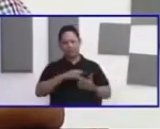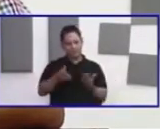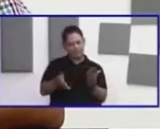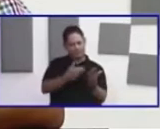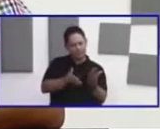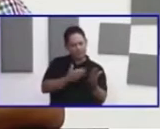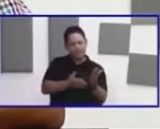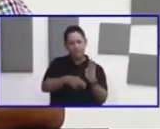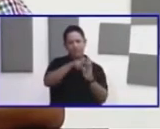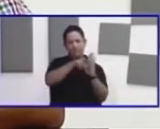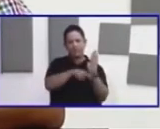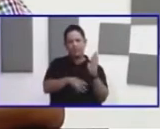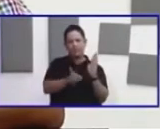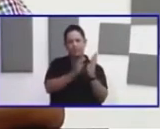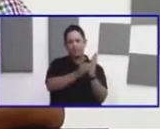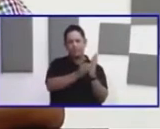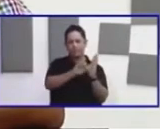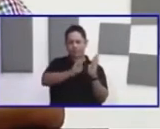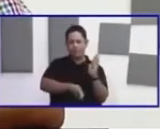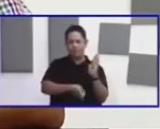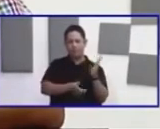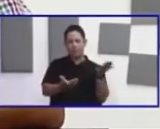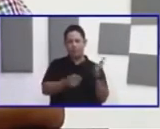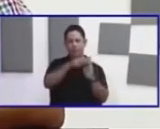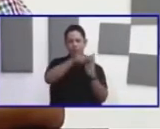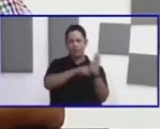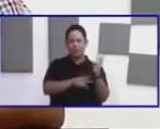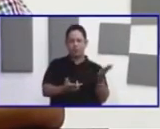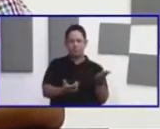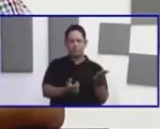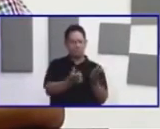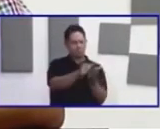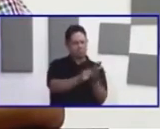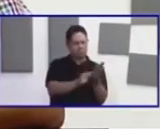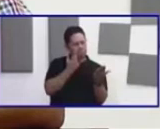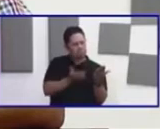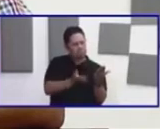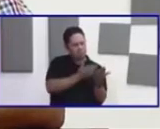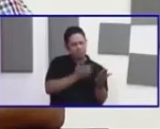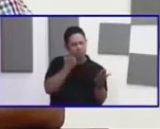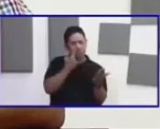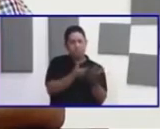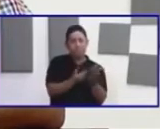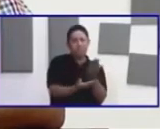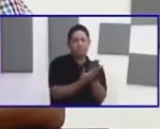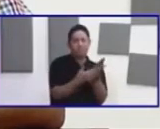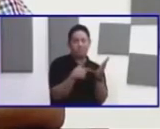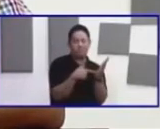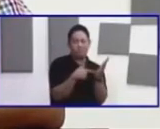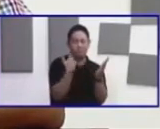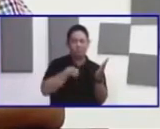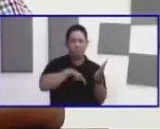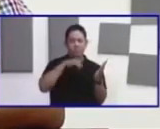dicta los requisitos mínimos de habilitación para una unidad de una sala de una unidad de cuidados intensivos, solamente podríamos